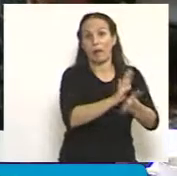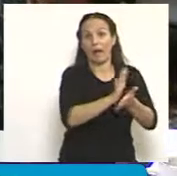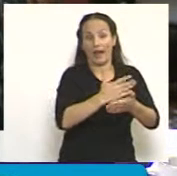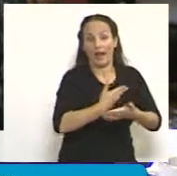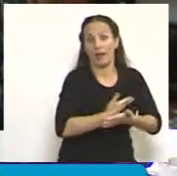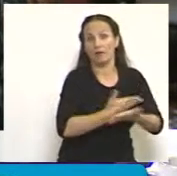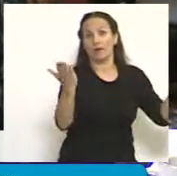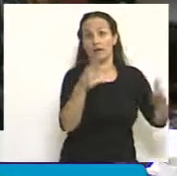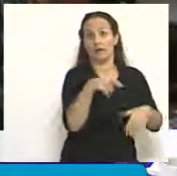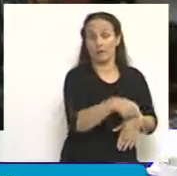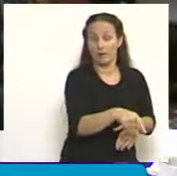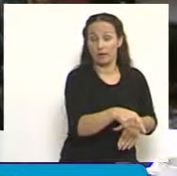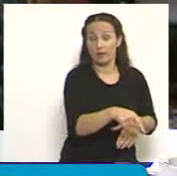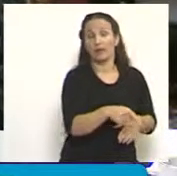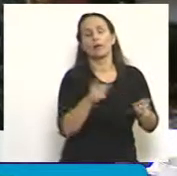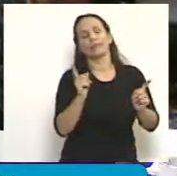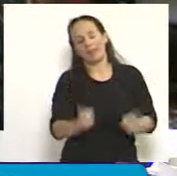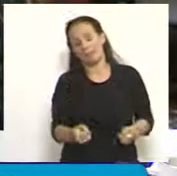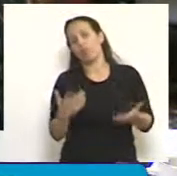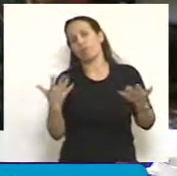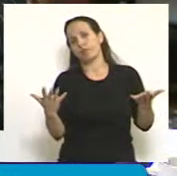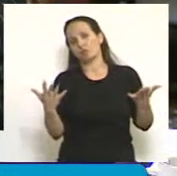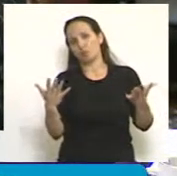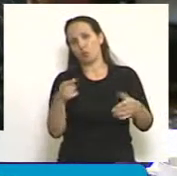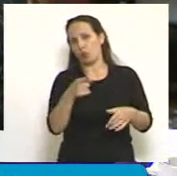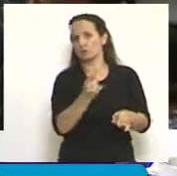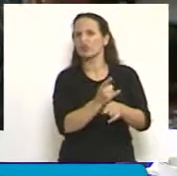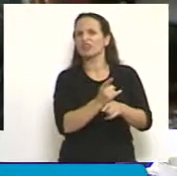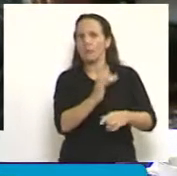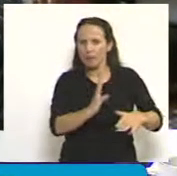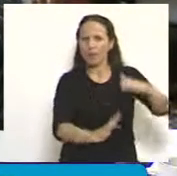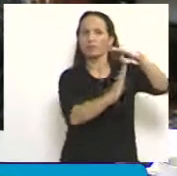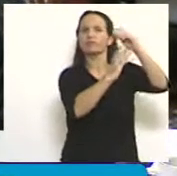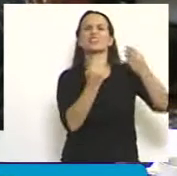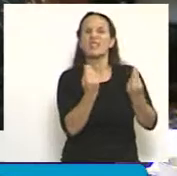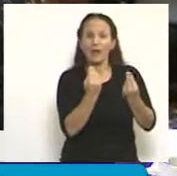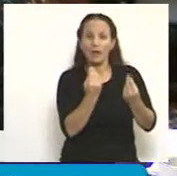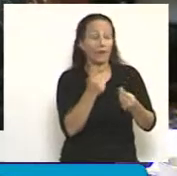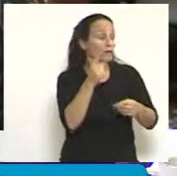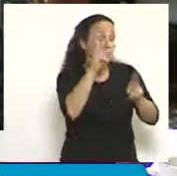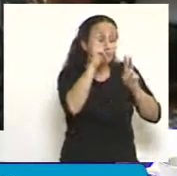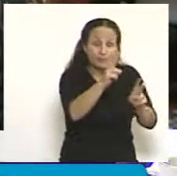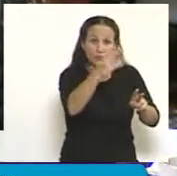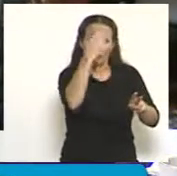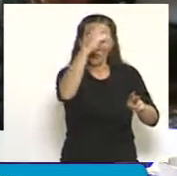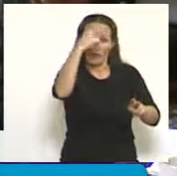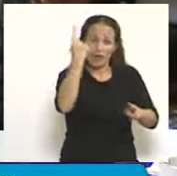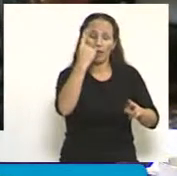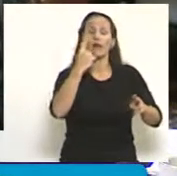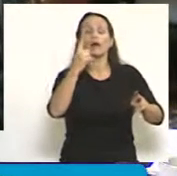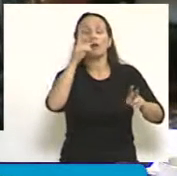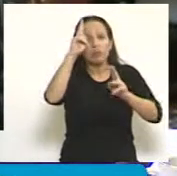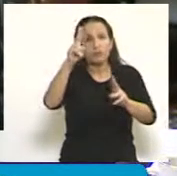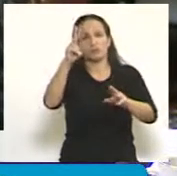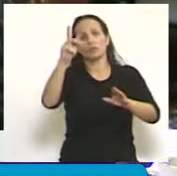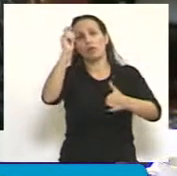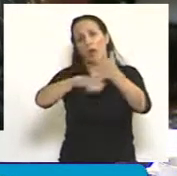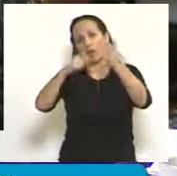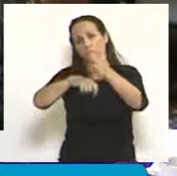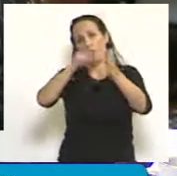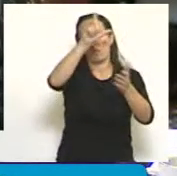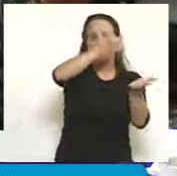voy a concurrir porque será en el despacho del fiscal general en cuya área me desempeño. Yo recuerdo todavía el